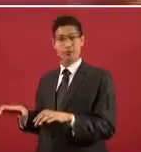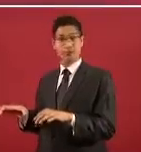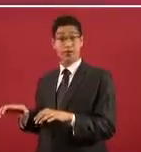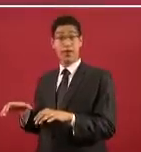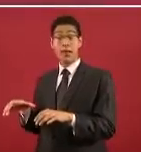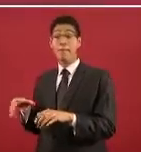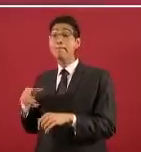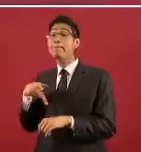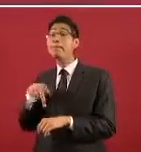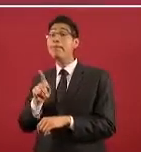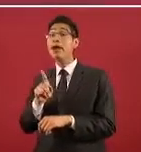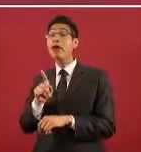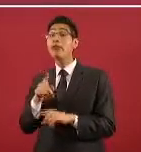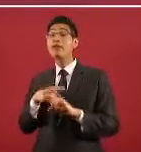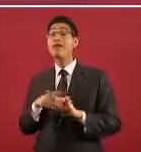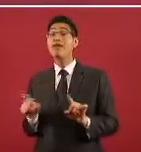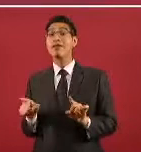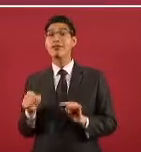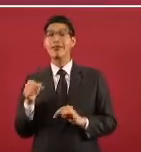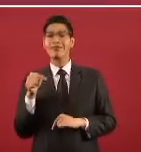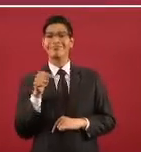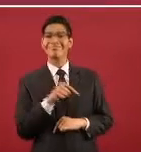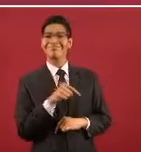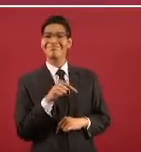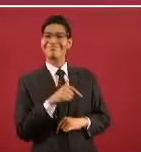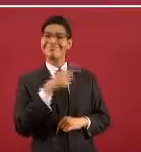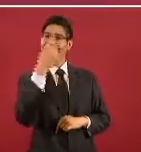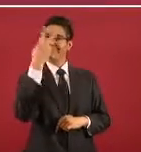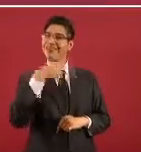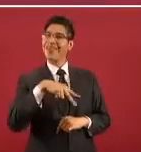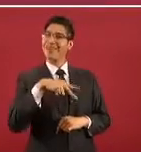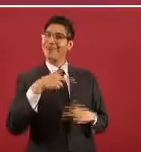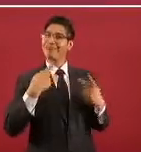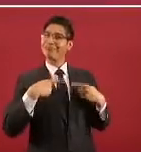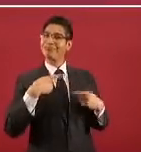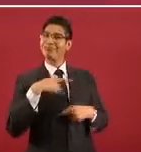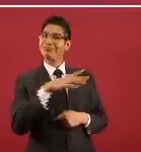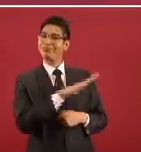es la mayoría del pueblo de México.